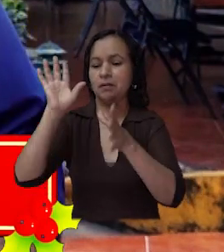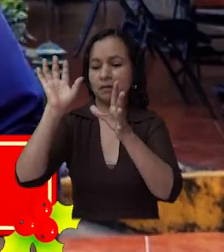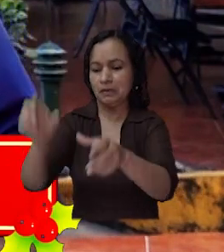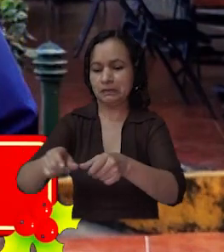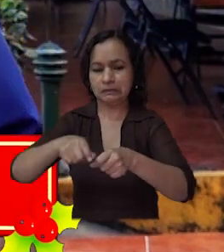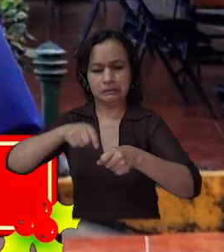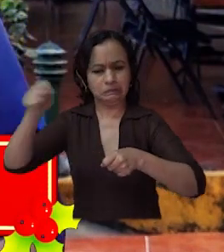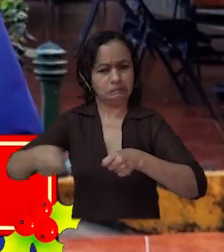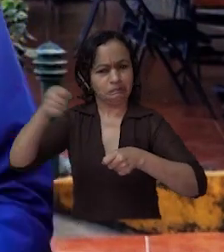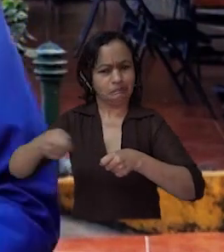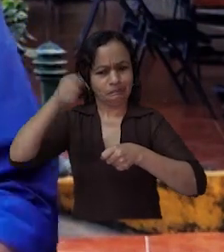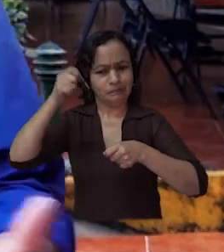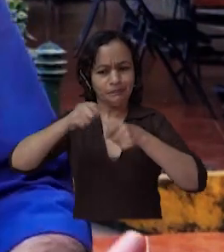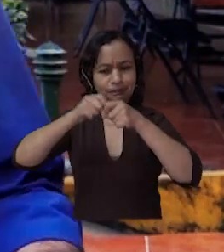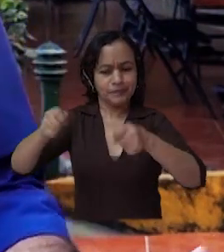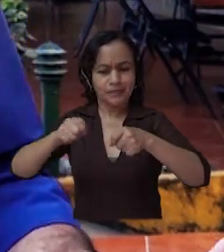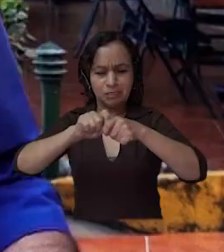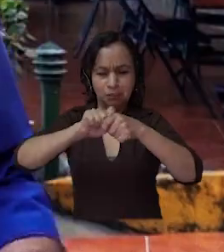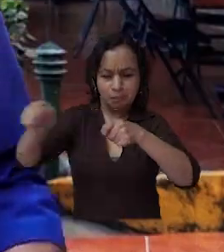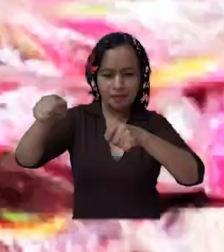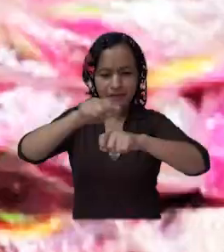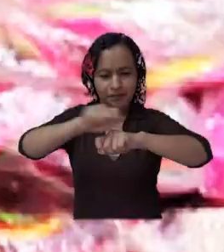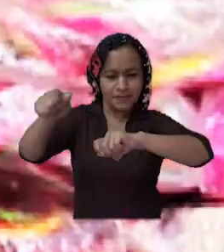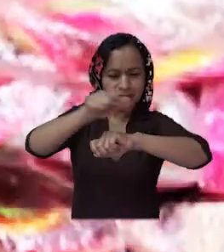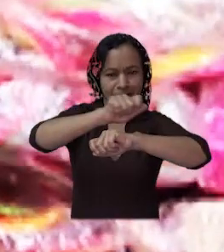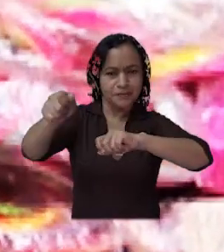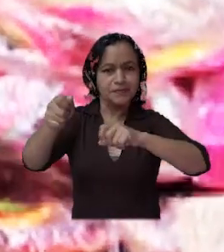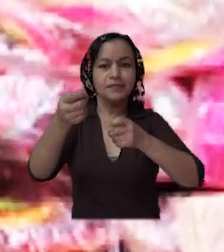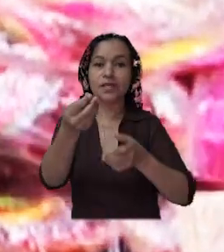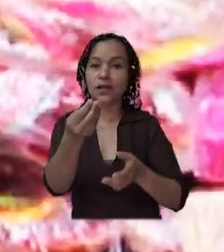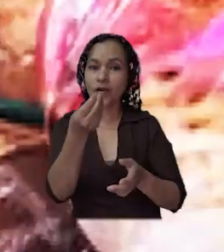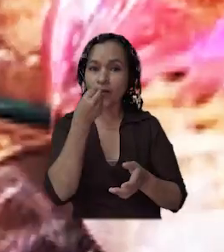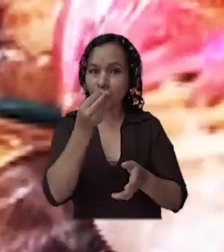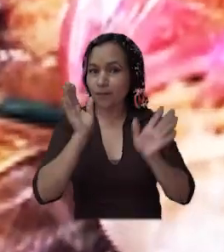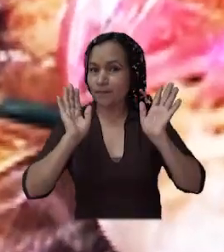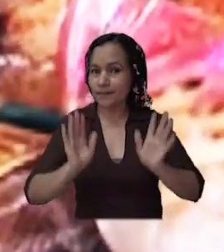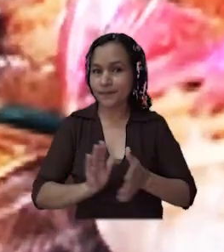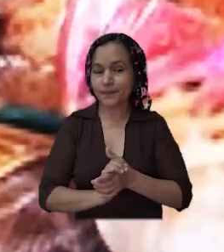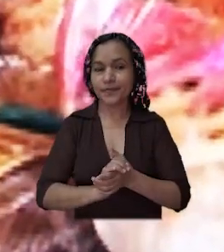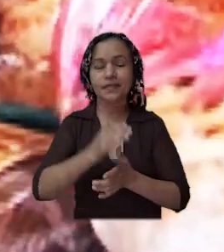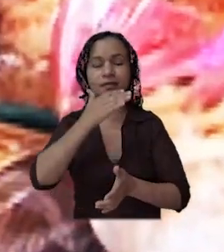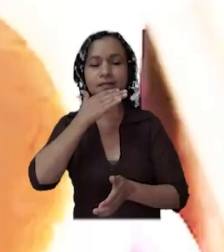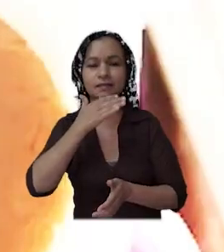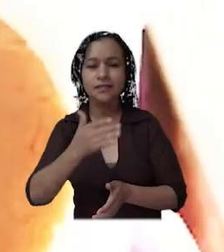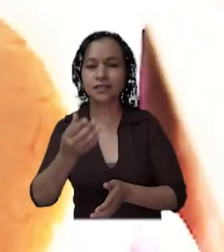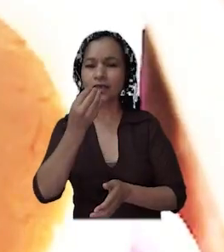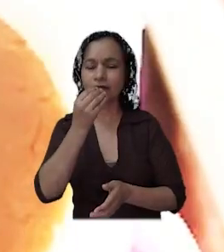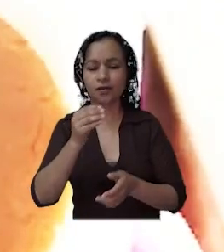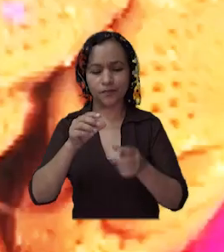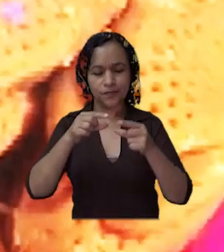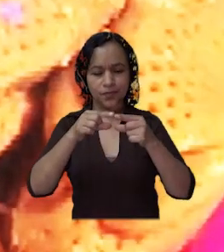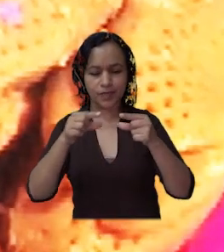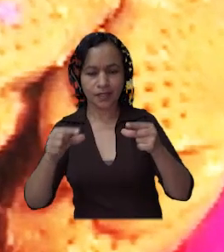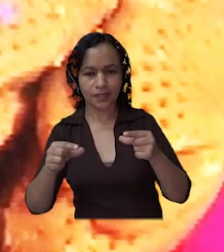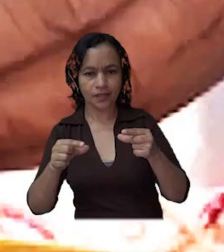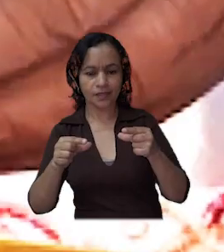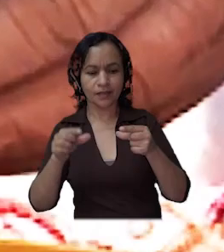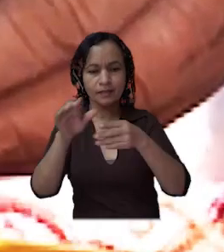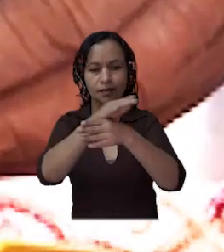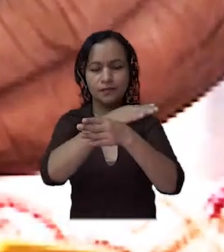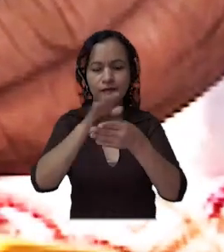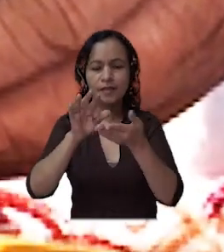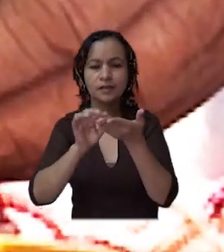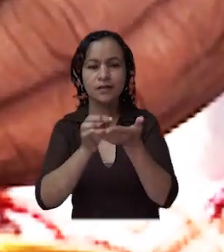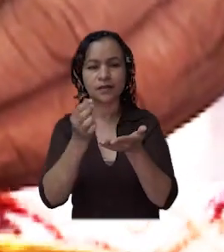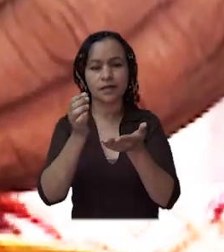le retorcía el pescuezo, la desplumaba y te la comía. Diciembre está compuesto de muchos sabores como gofios, cajetas de varios